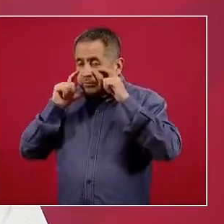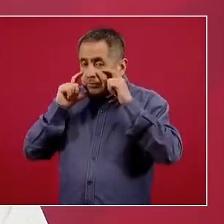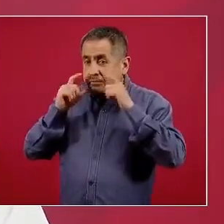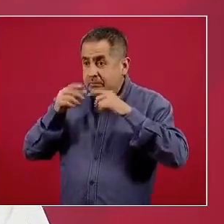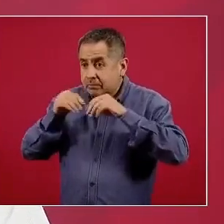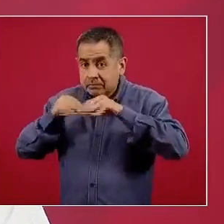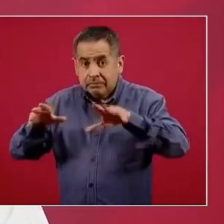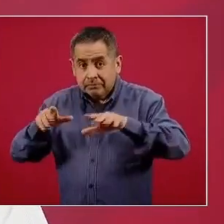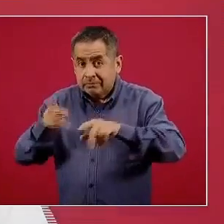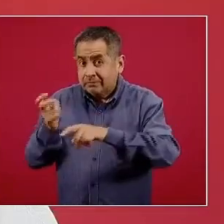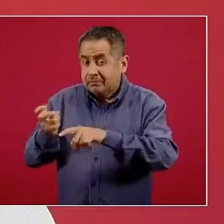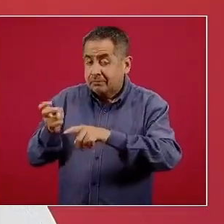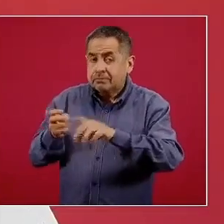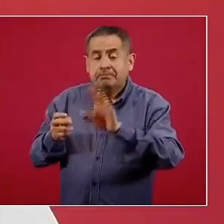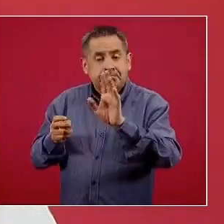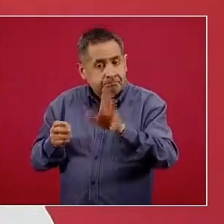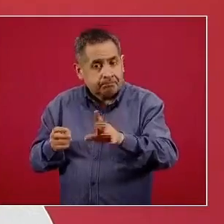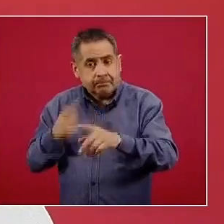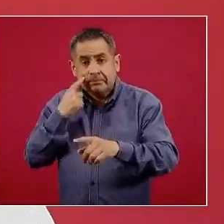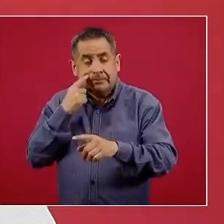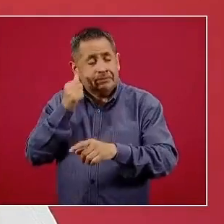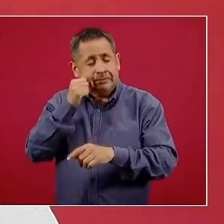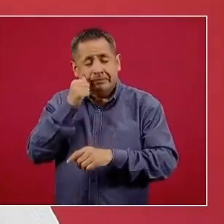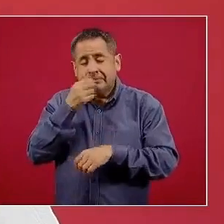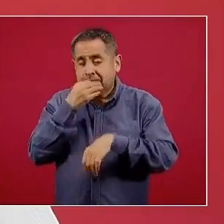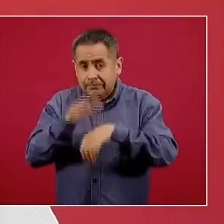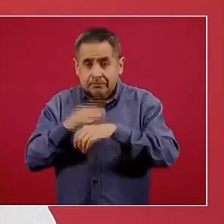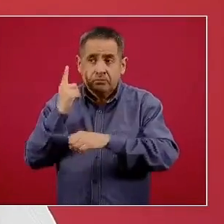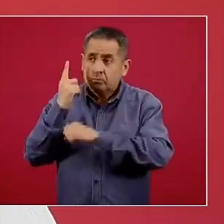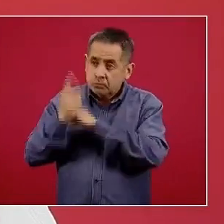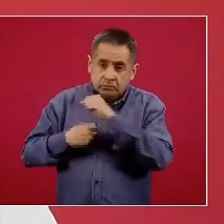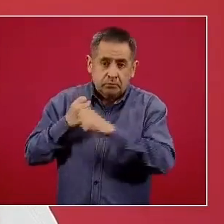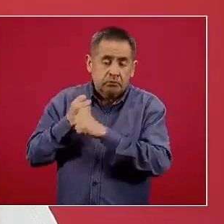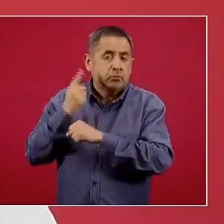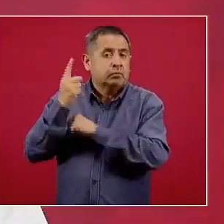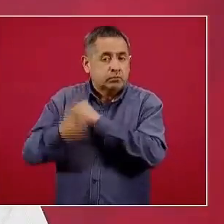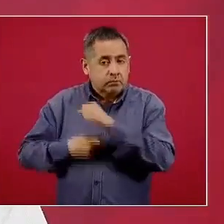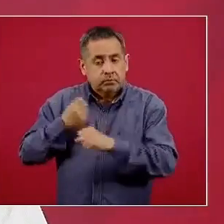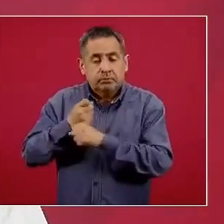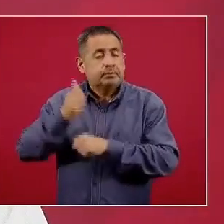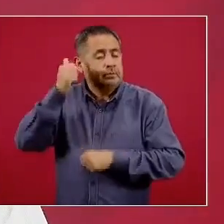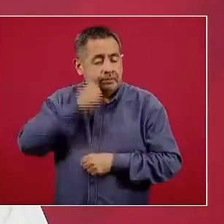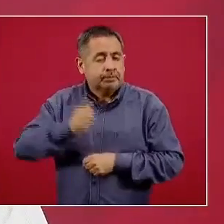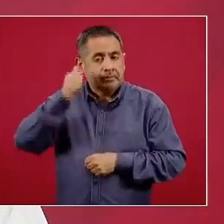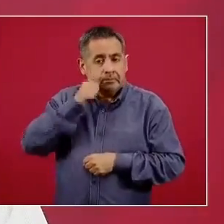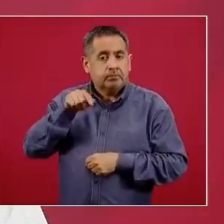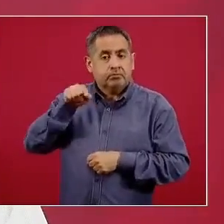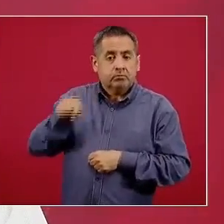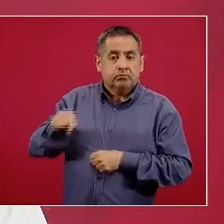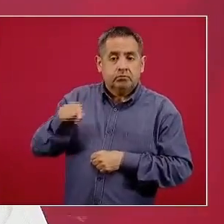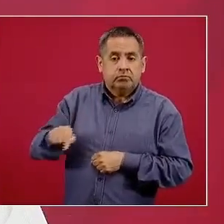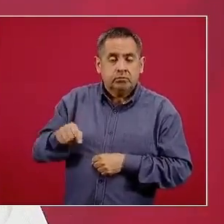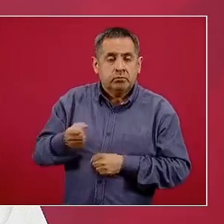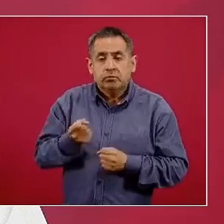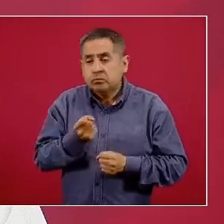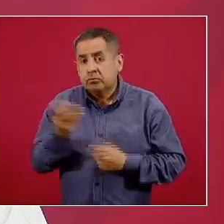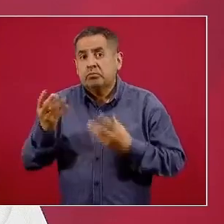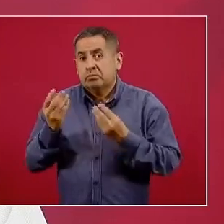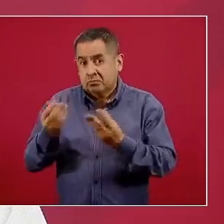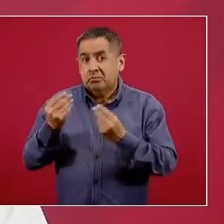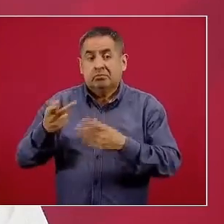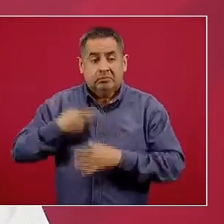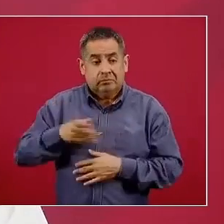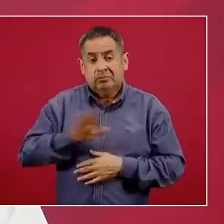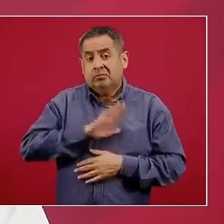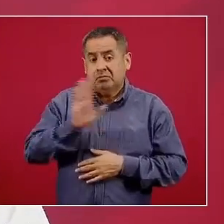importante conocer que todos los años tenemos una importante contribución de la mortalidad